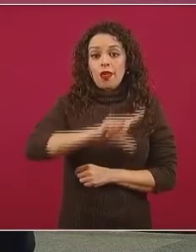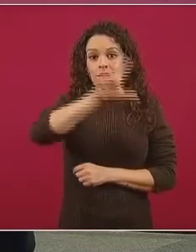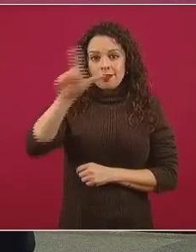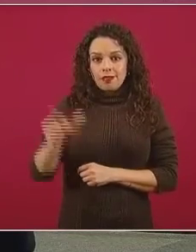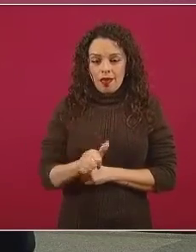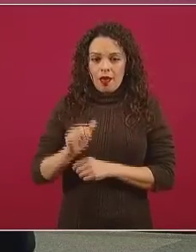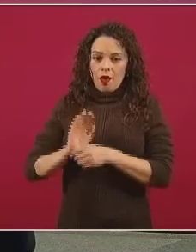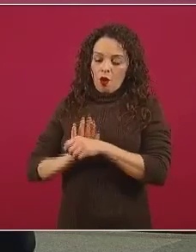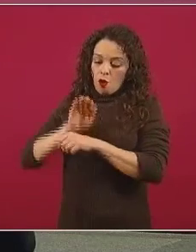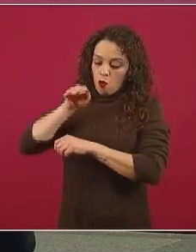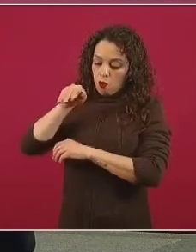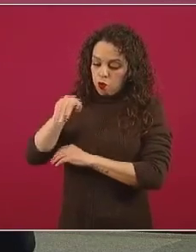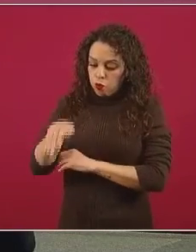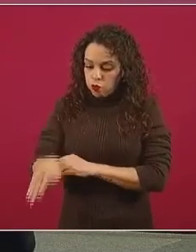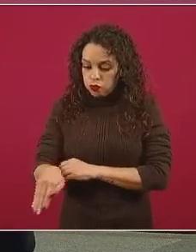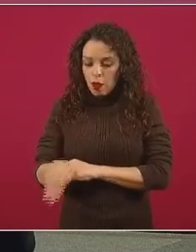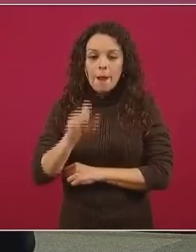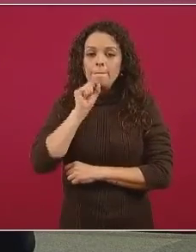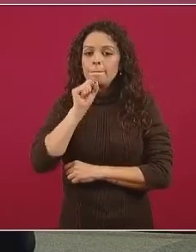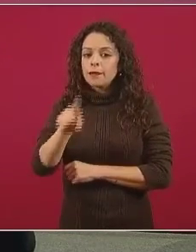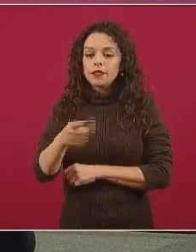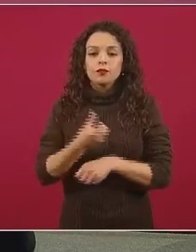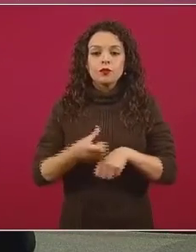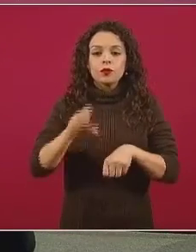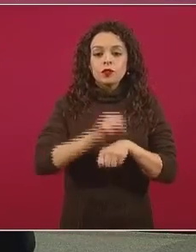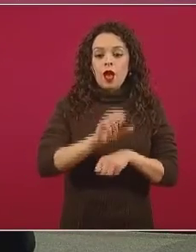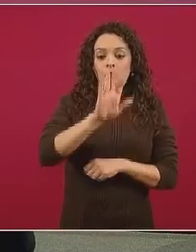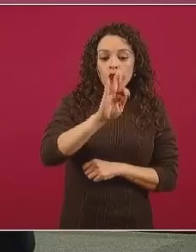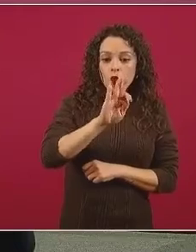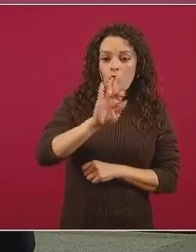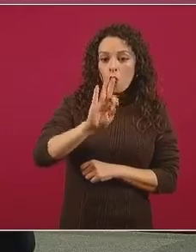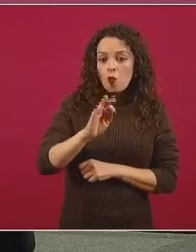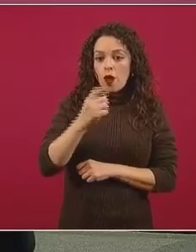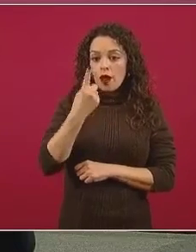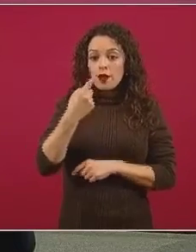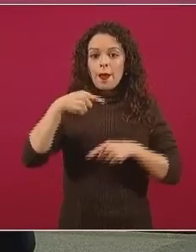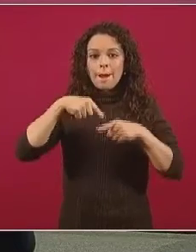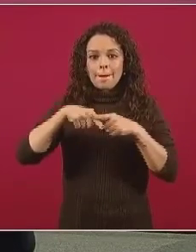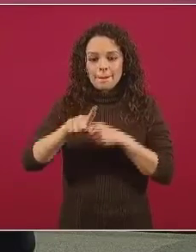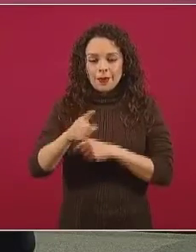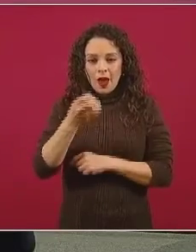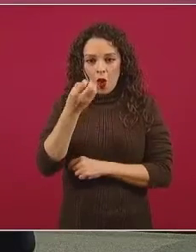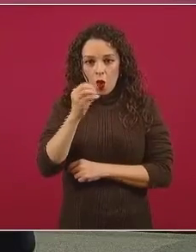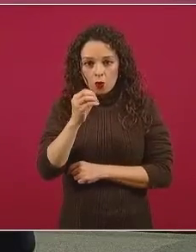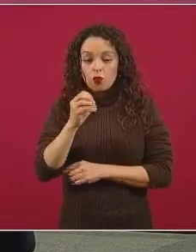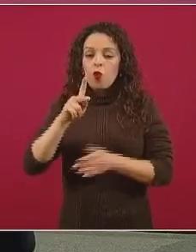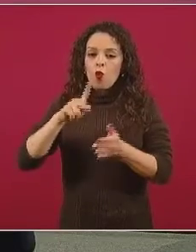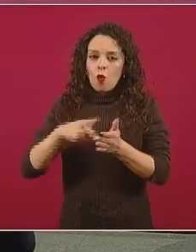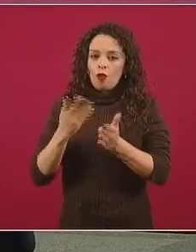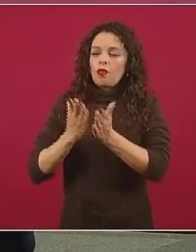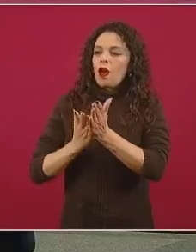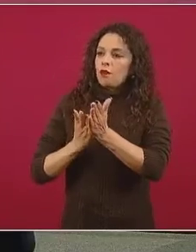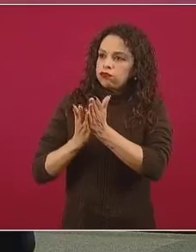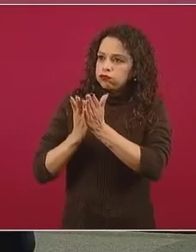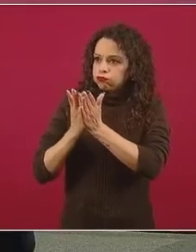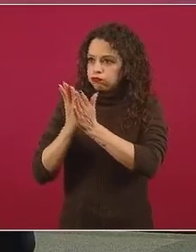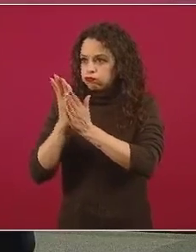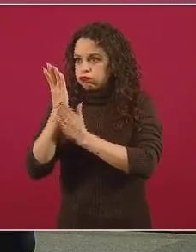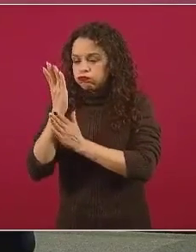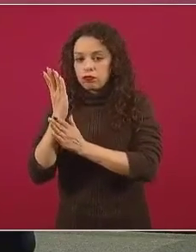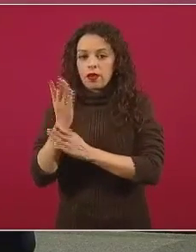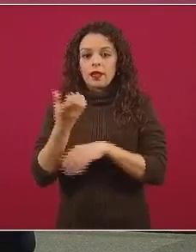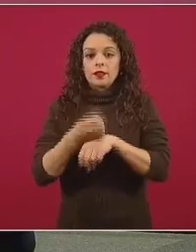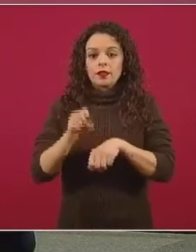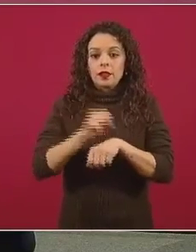lo mismo a partir de la semana 40 y 41, que es el inicio de octubre, una fase de ascenso. En el corte de la semana